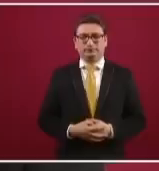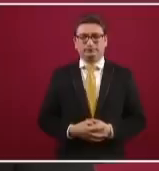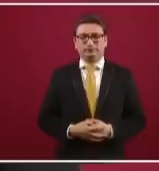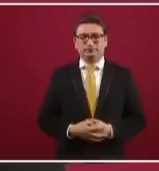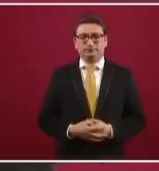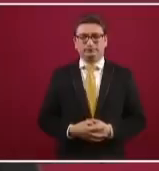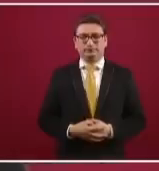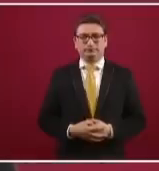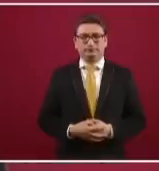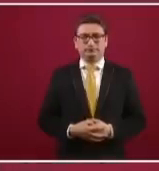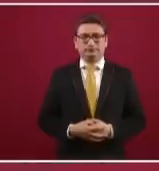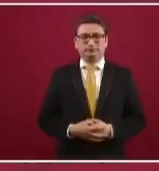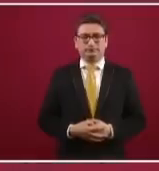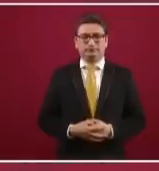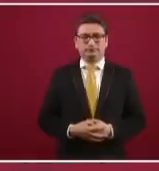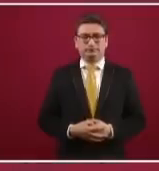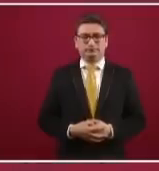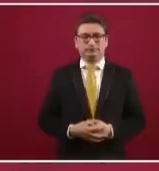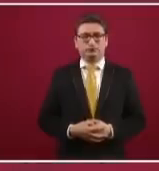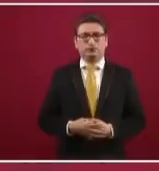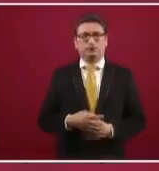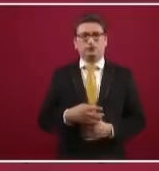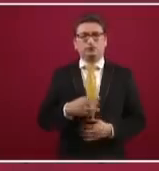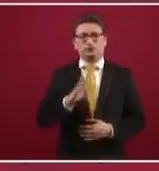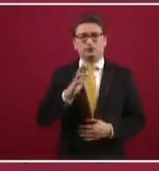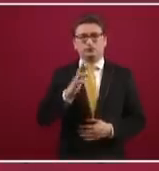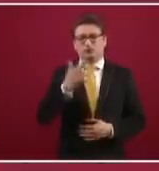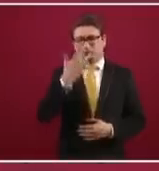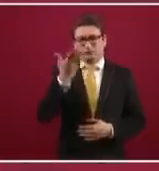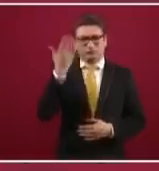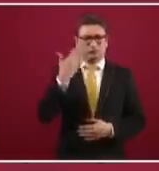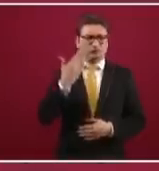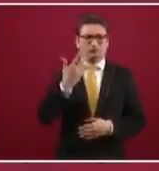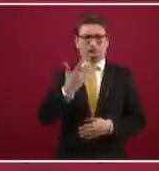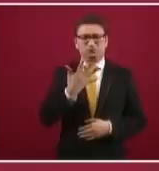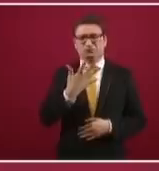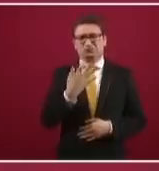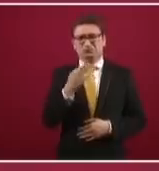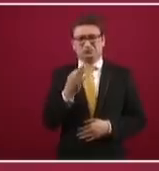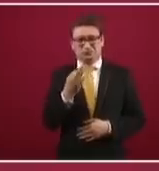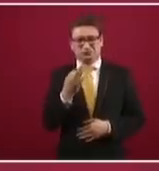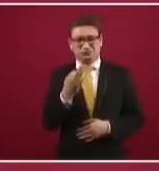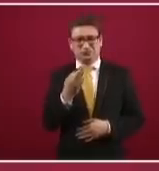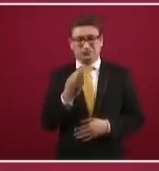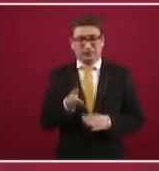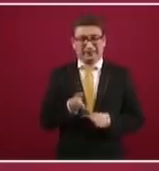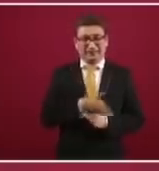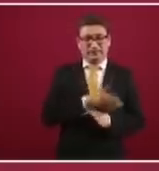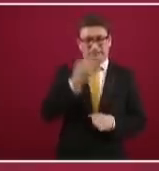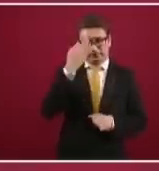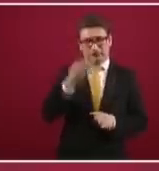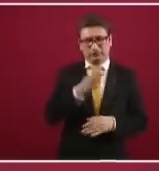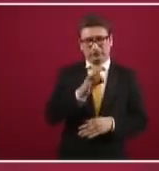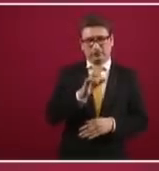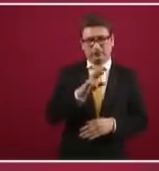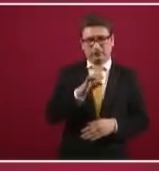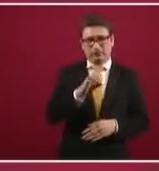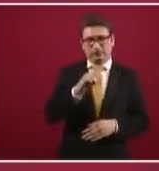5 de febrero, antes de que los Flores Magón, creo que de